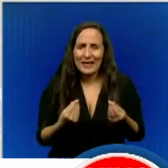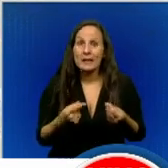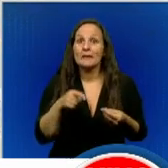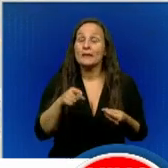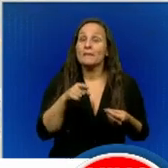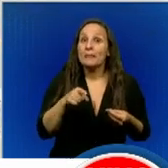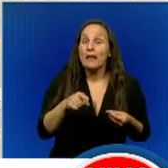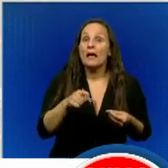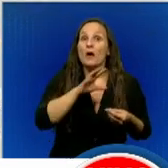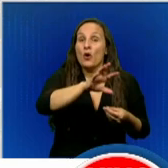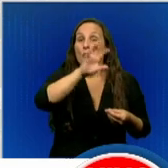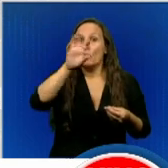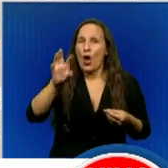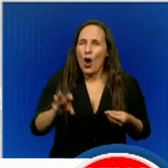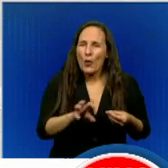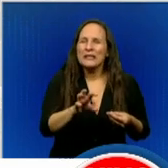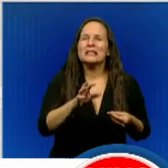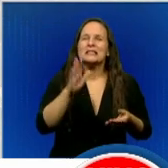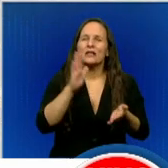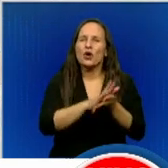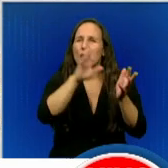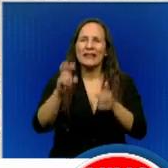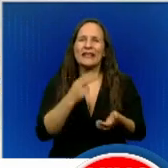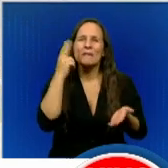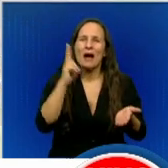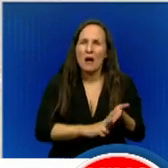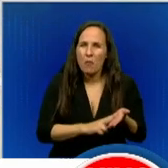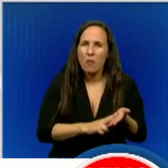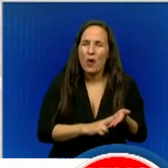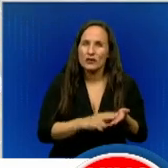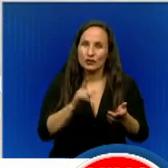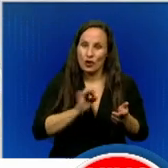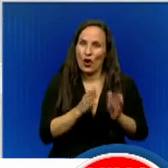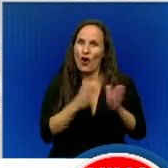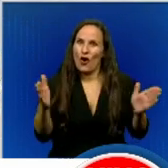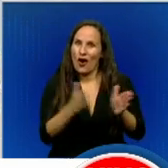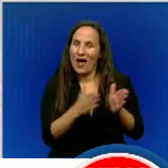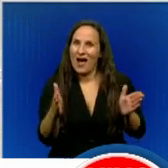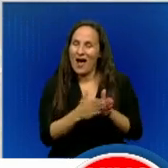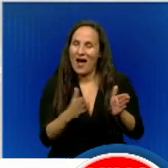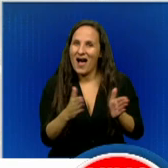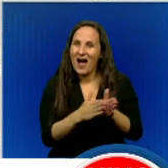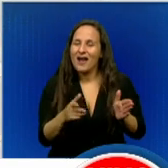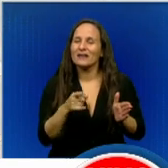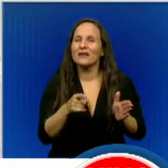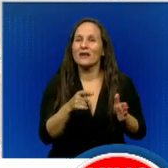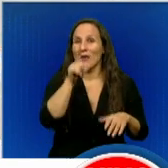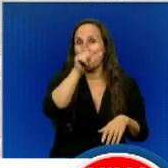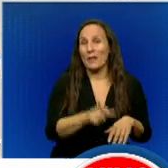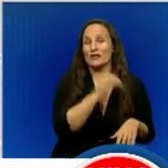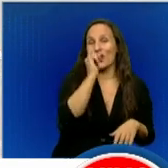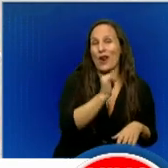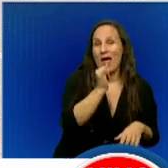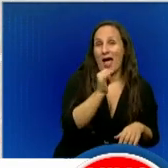habilita a las provincias en materia impositiva durante el corriente año varias cosas recién han miembro informante de la